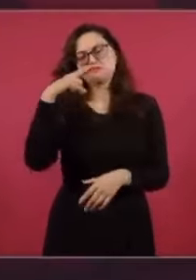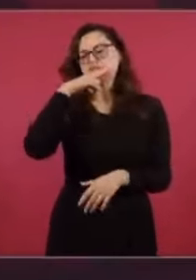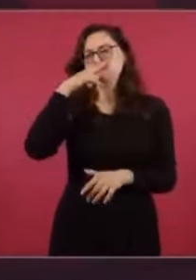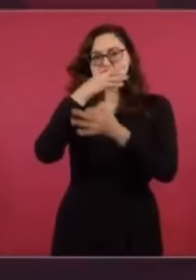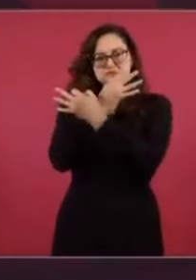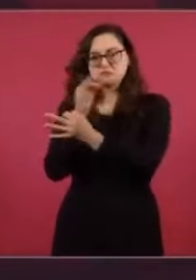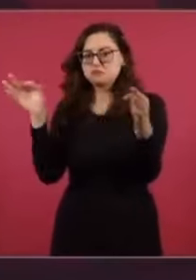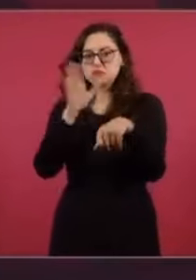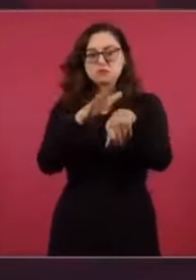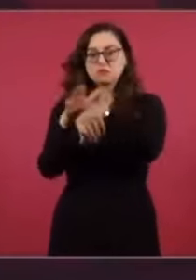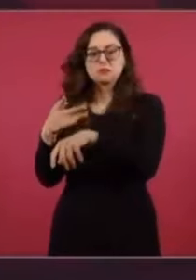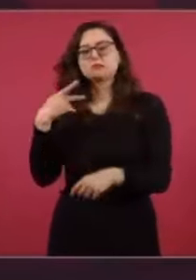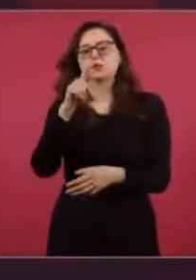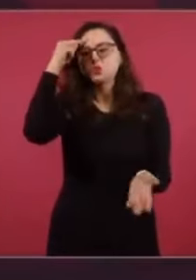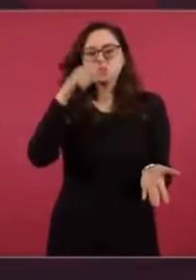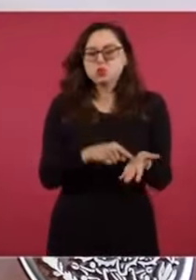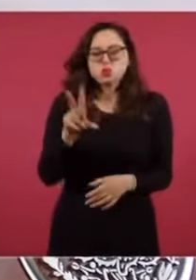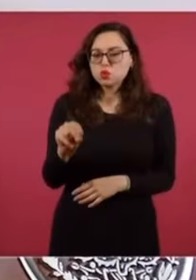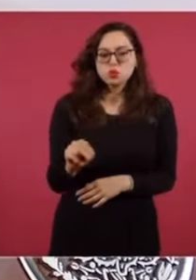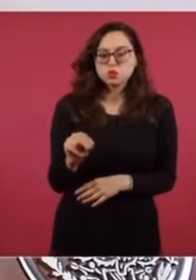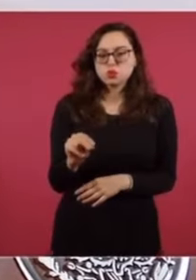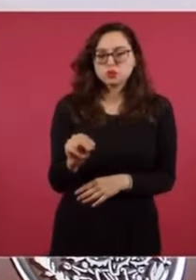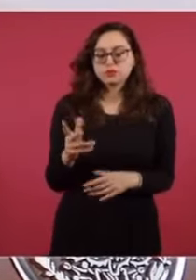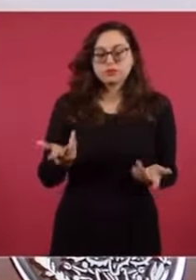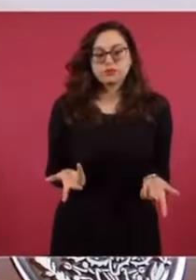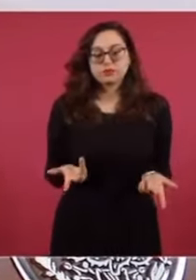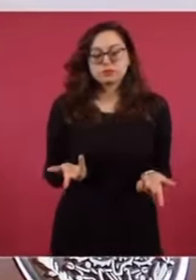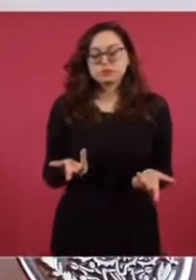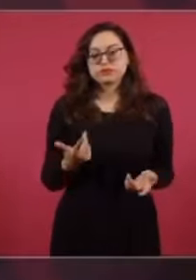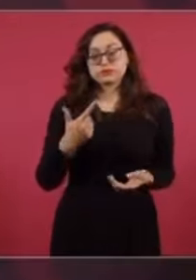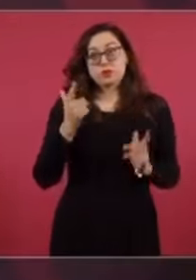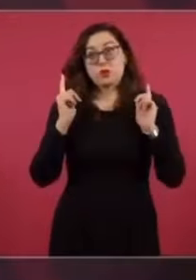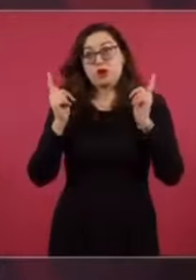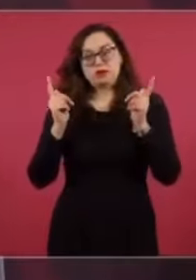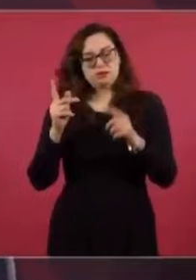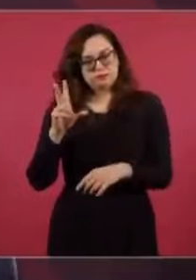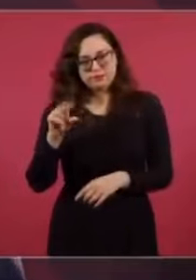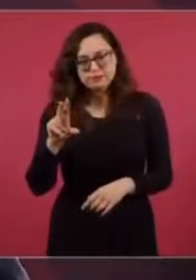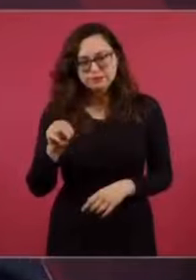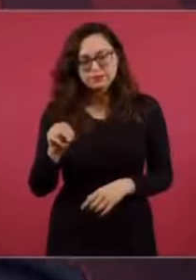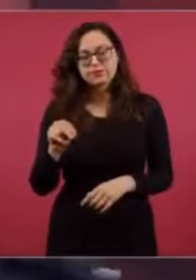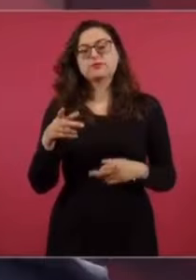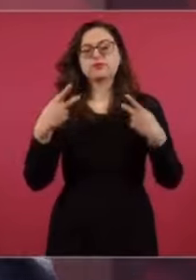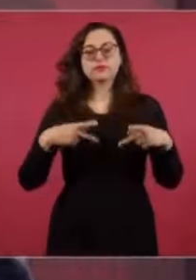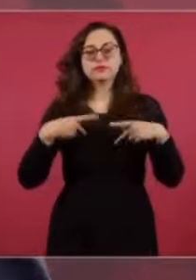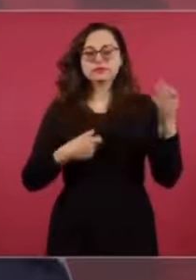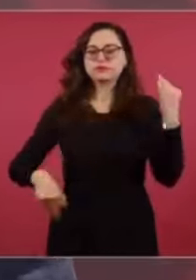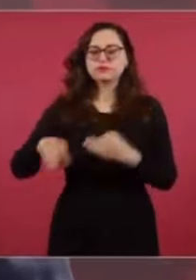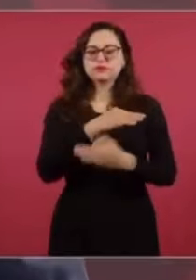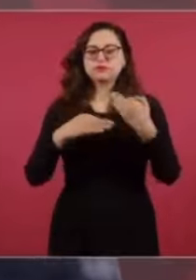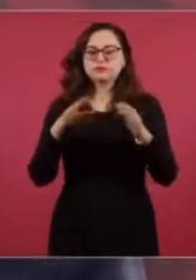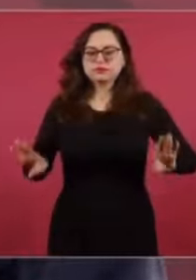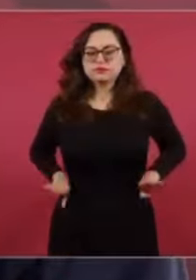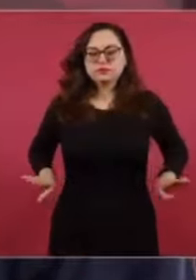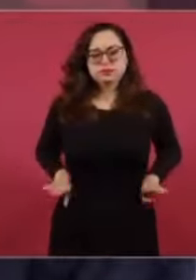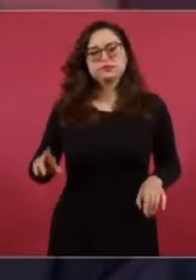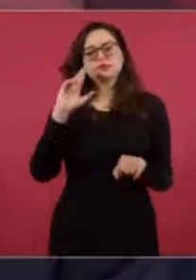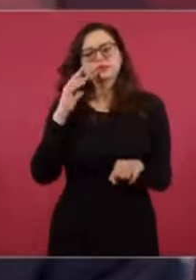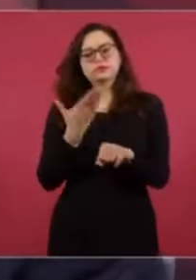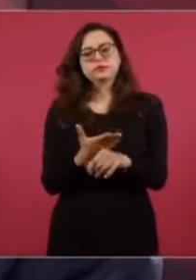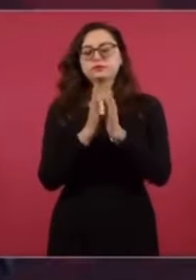Eh no creo que pase además no lo deseo exhorto a que todos actúen de manera responsable